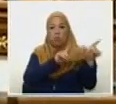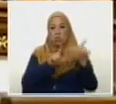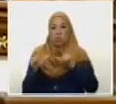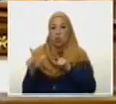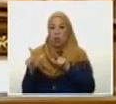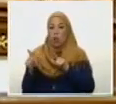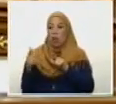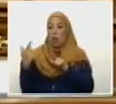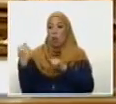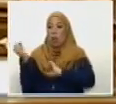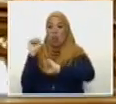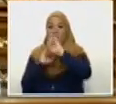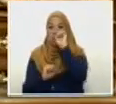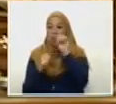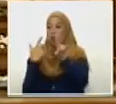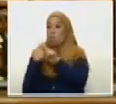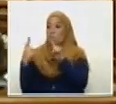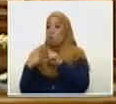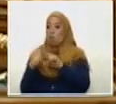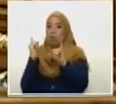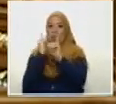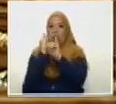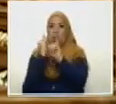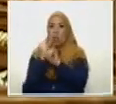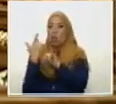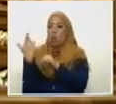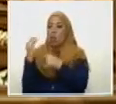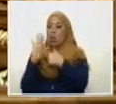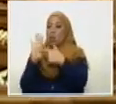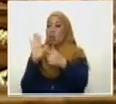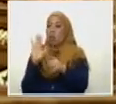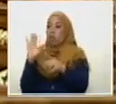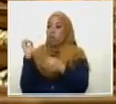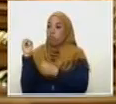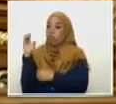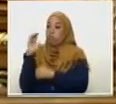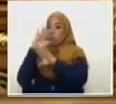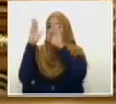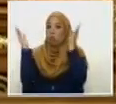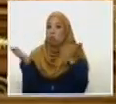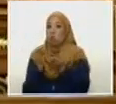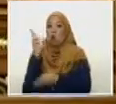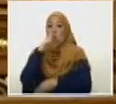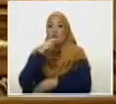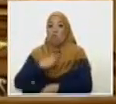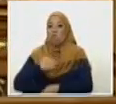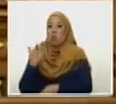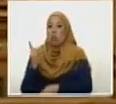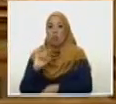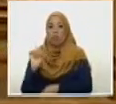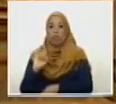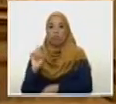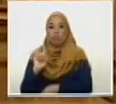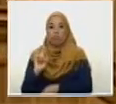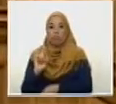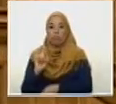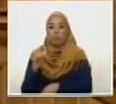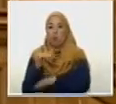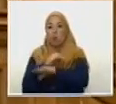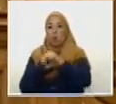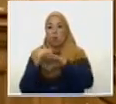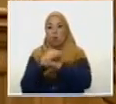decía, seguir diciéndole al mundo que aquí no han podido ni podrán. El